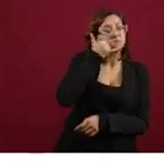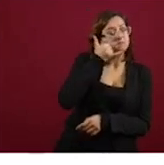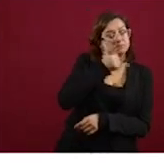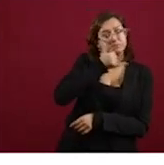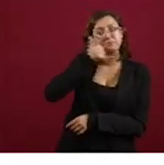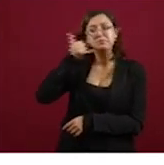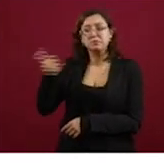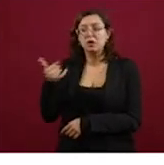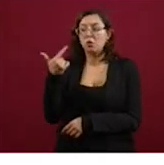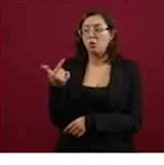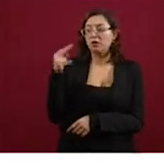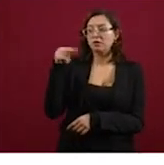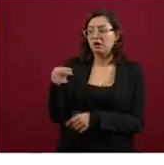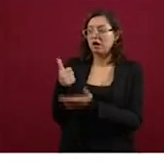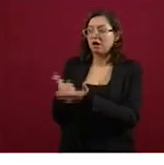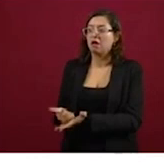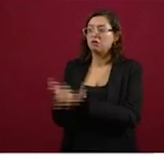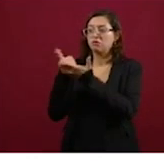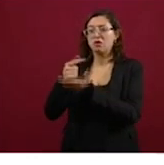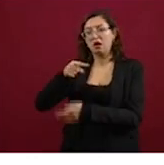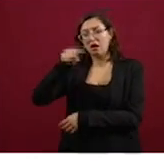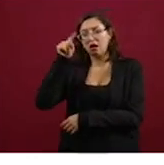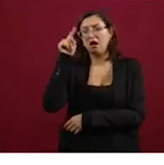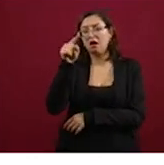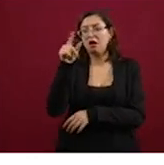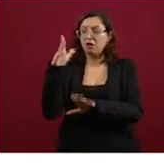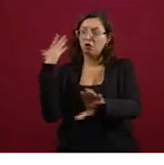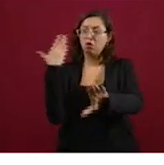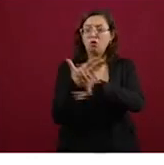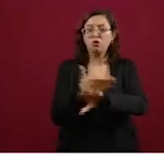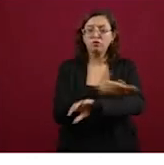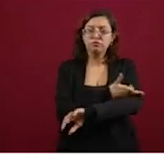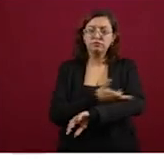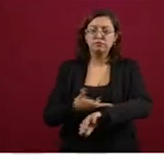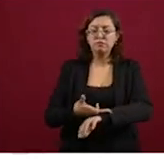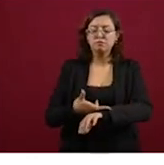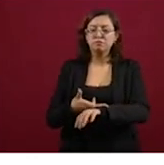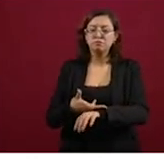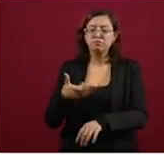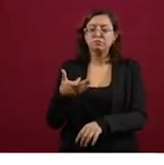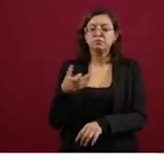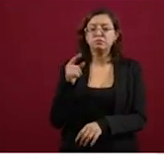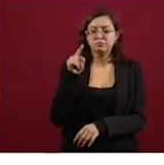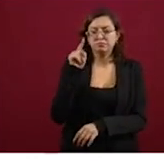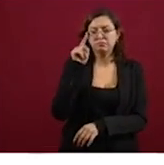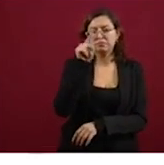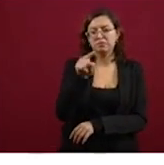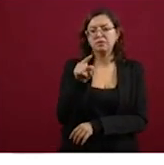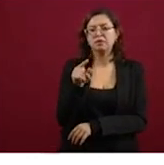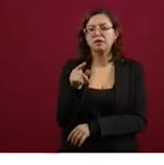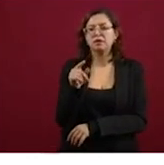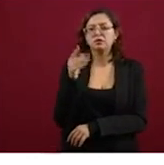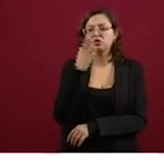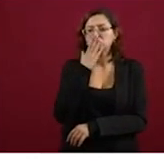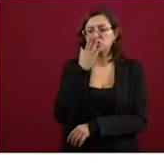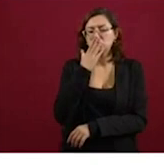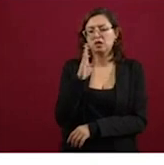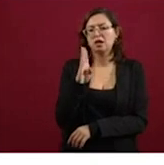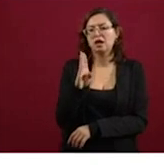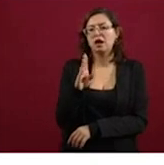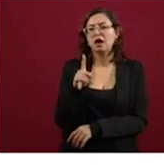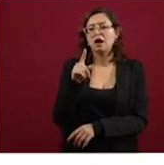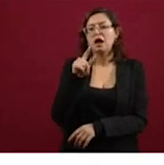por este ataque armado contra sus familiares en Bavispe, Sonora. A